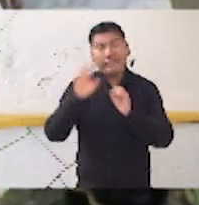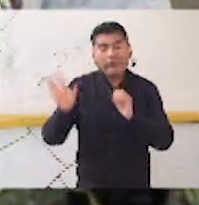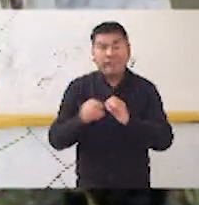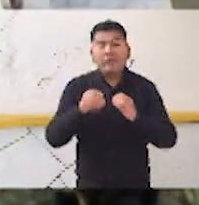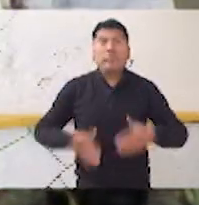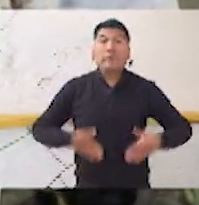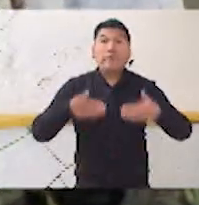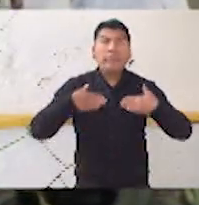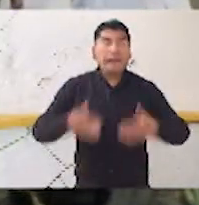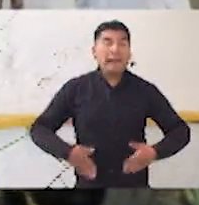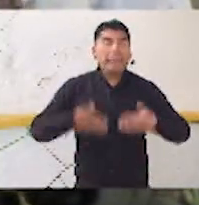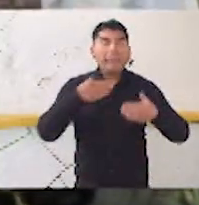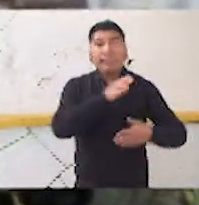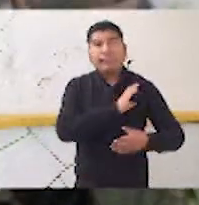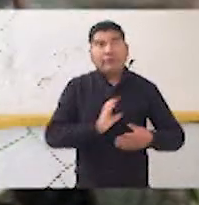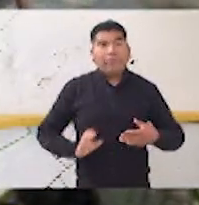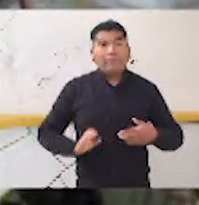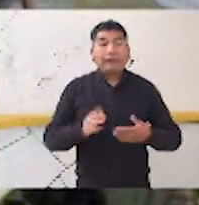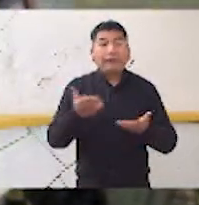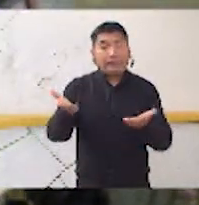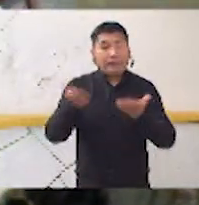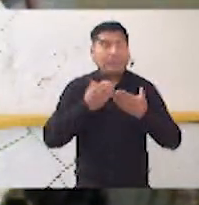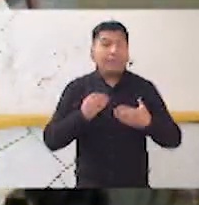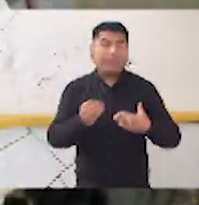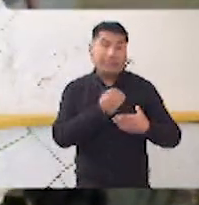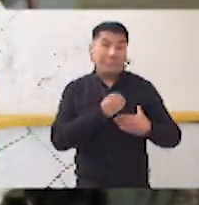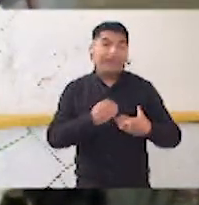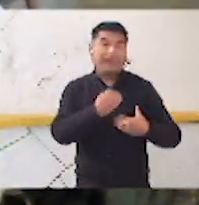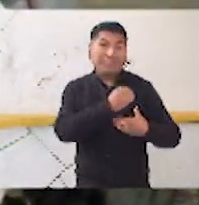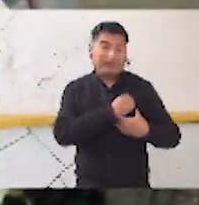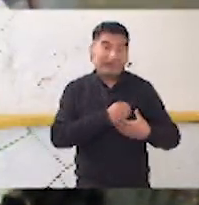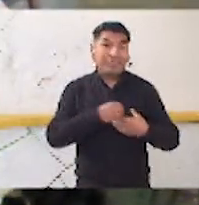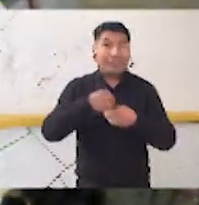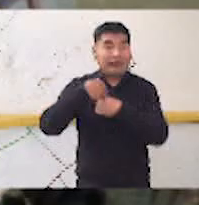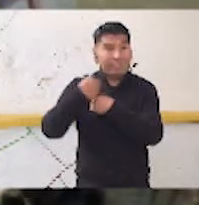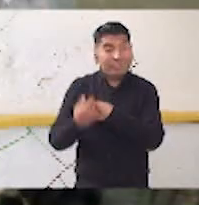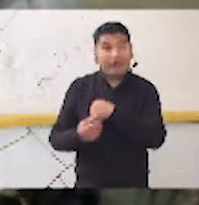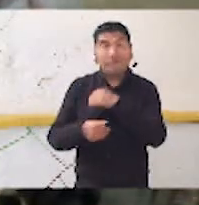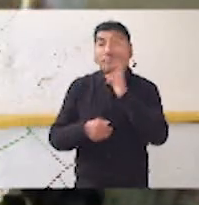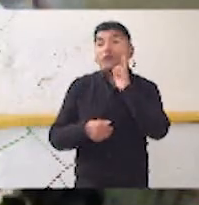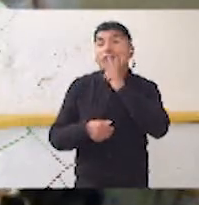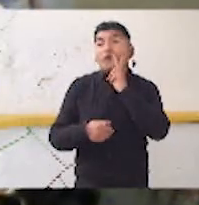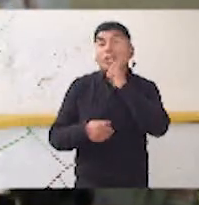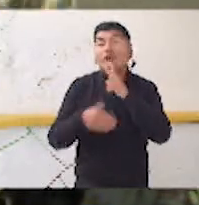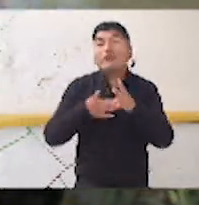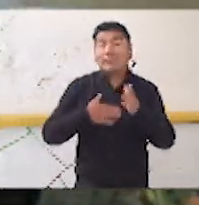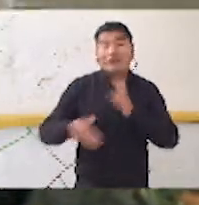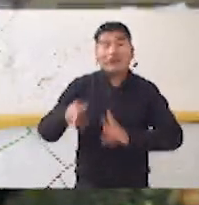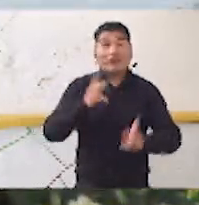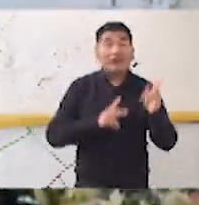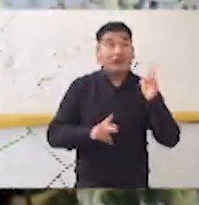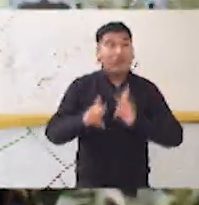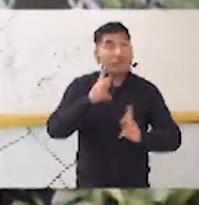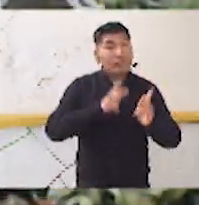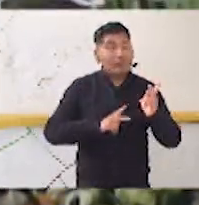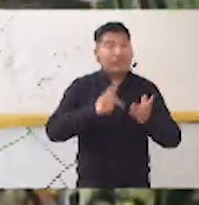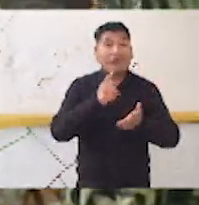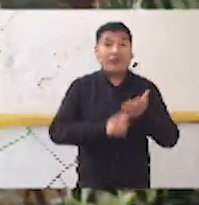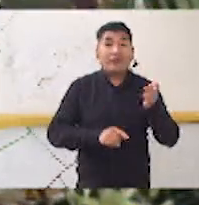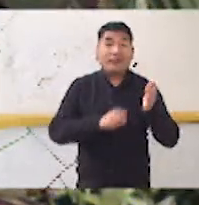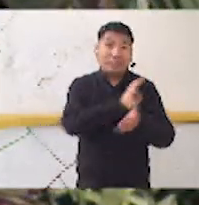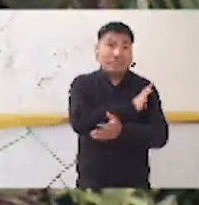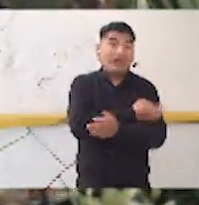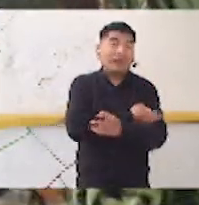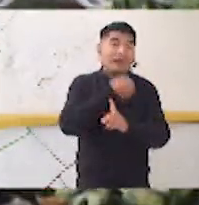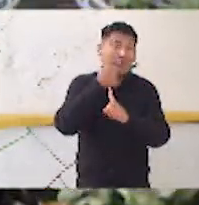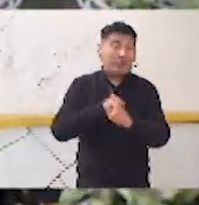la vida de Cristo que nos alimenta. El pan y el vino es mi gente, que se esfuerza